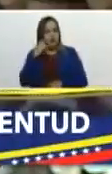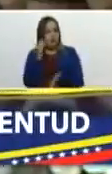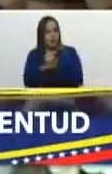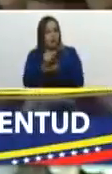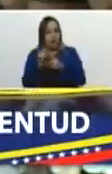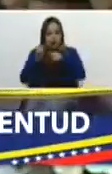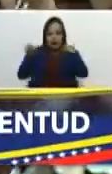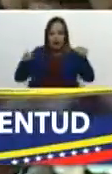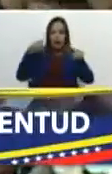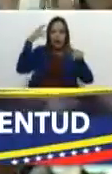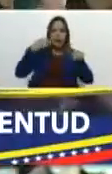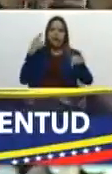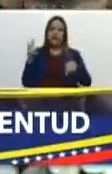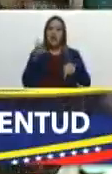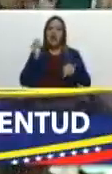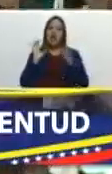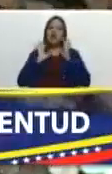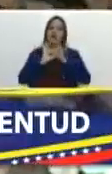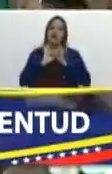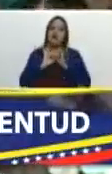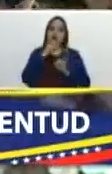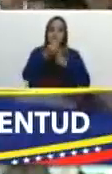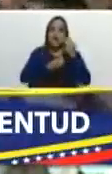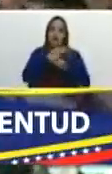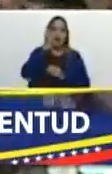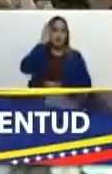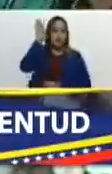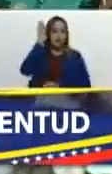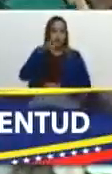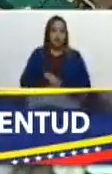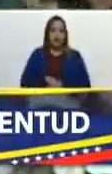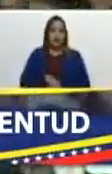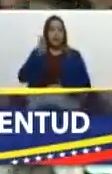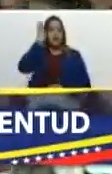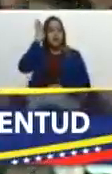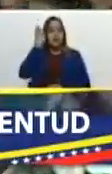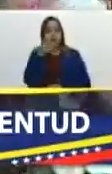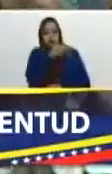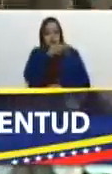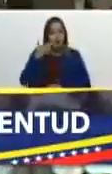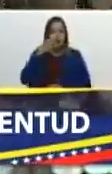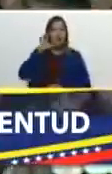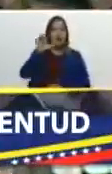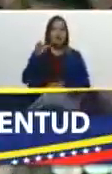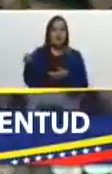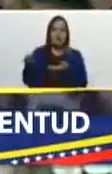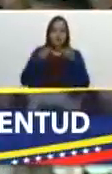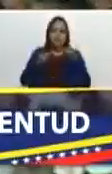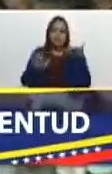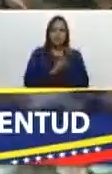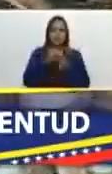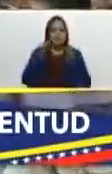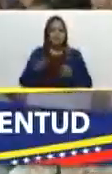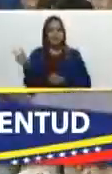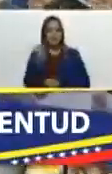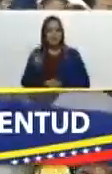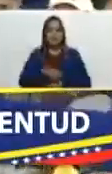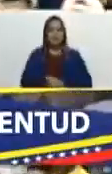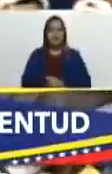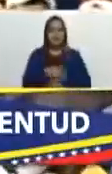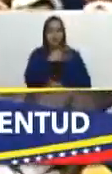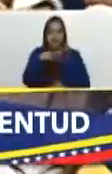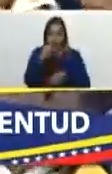la juventud venezolana está unida para construir el futuro de lo mejor que la patria nos ha dado, que es la Venezuela. Quiero